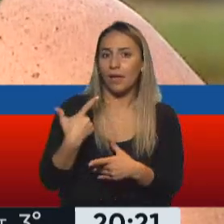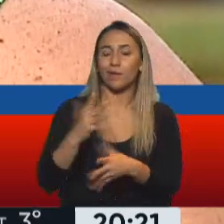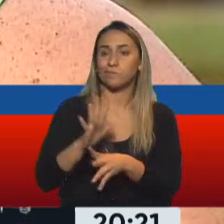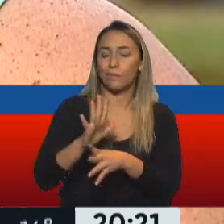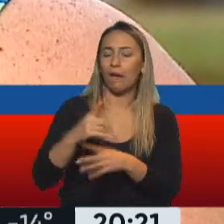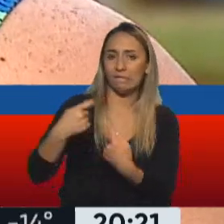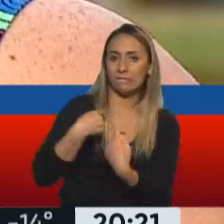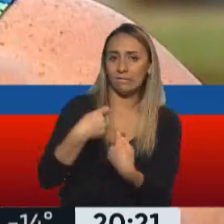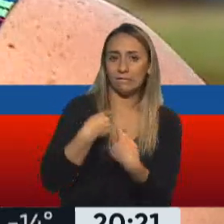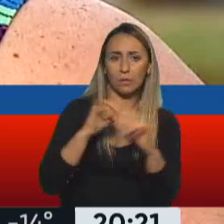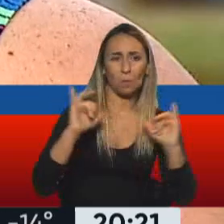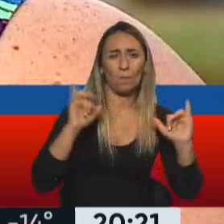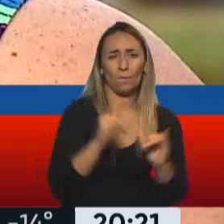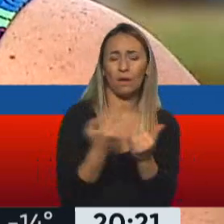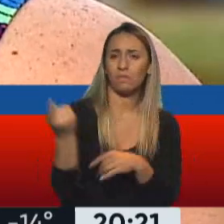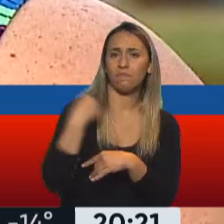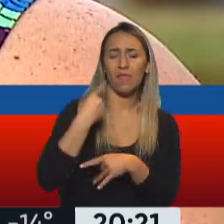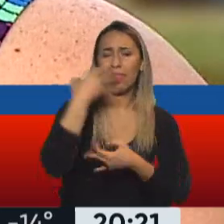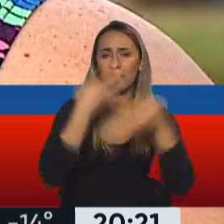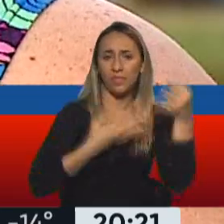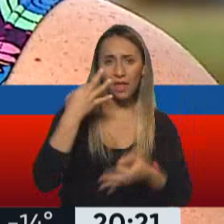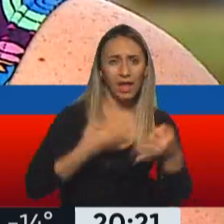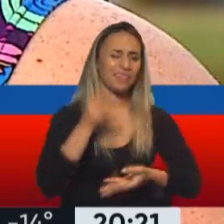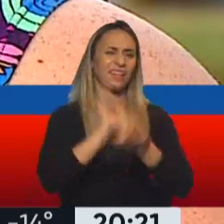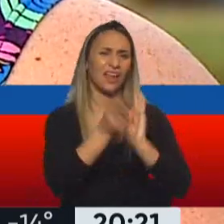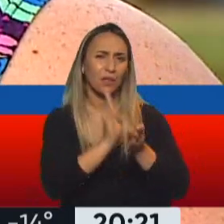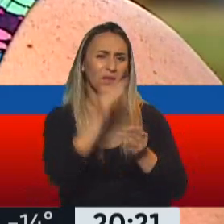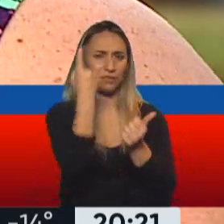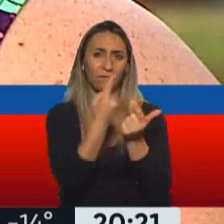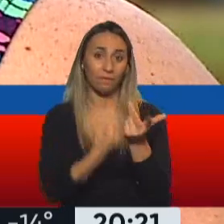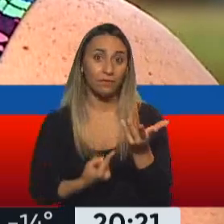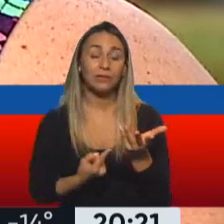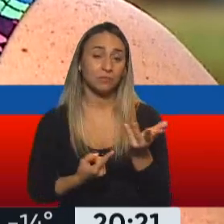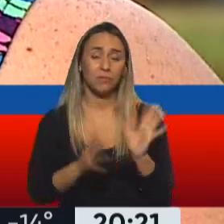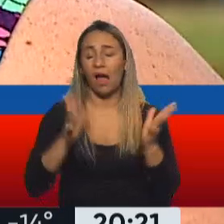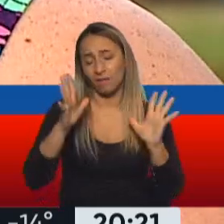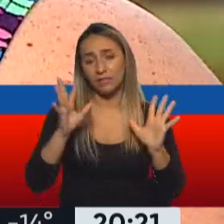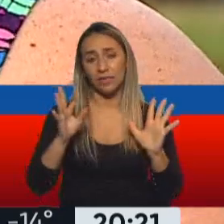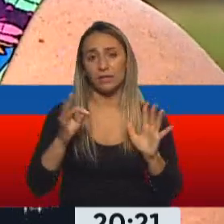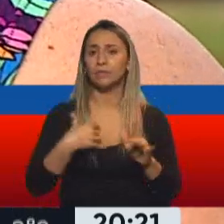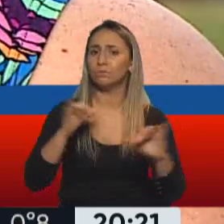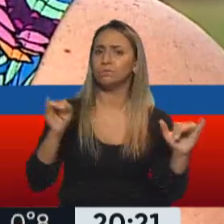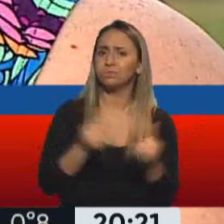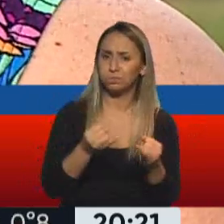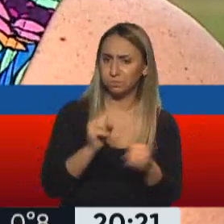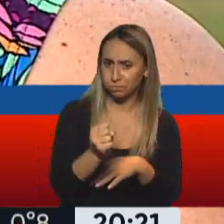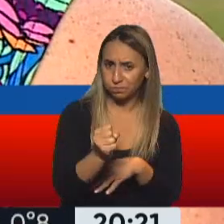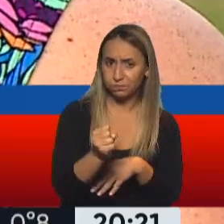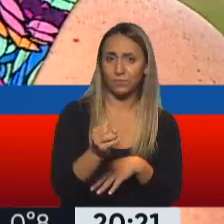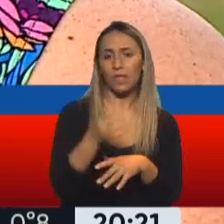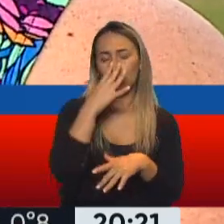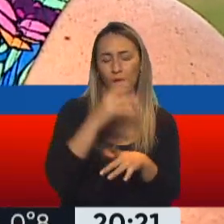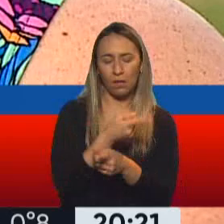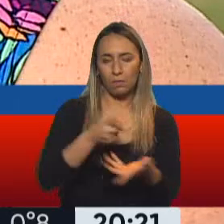desde pequeña, que me mandan a hacer dietas, a distintos tratamientos. Bueno, en algunas ocasiones he bajado de peso, después